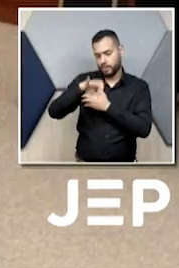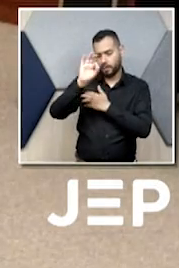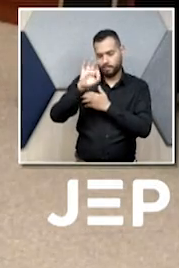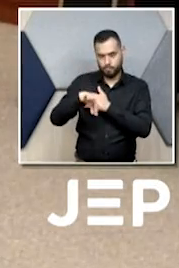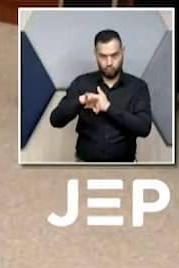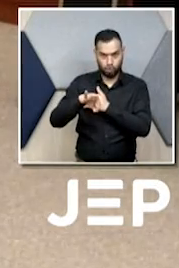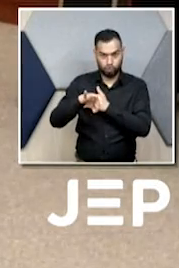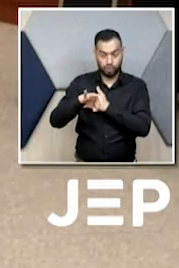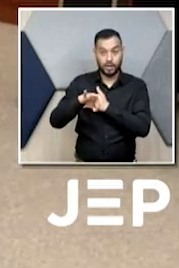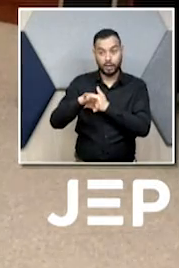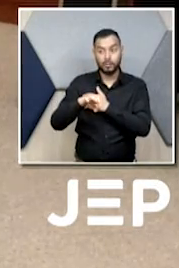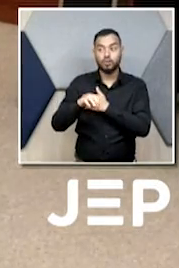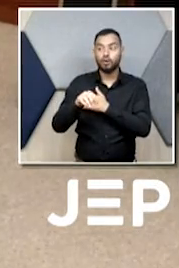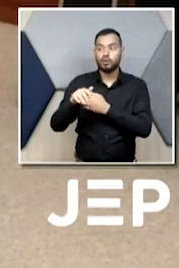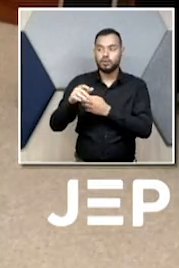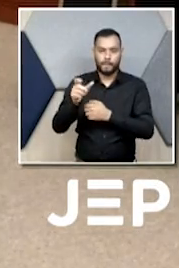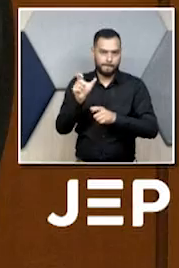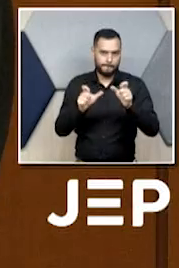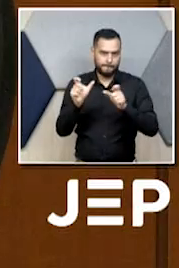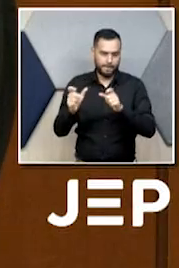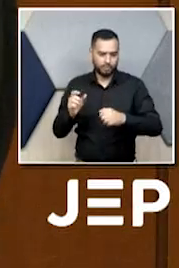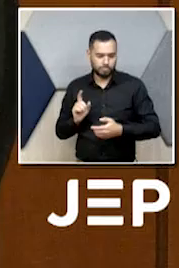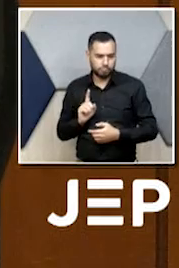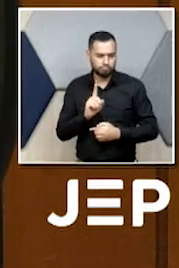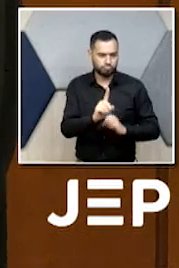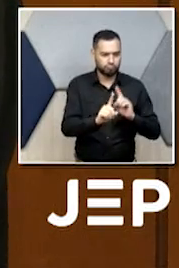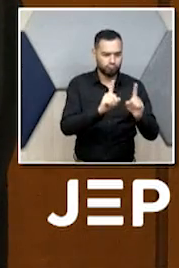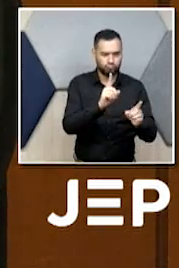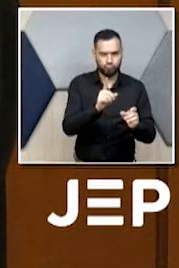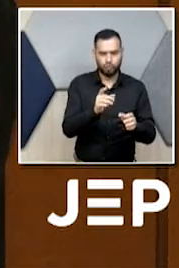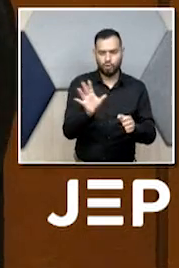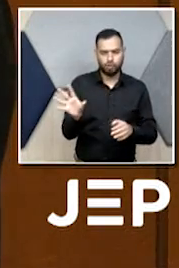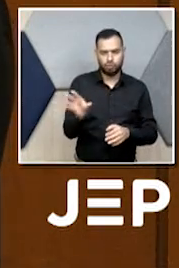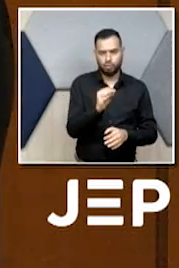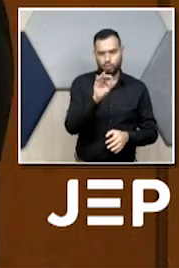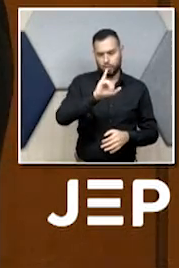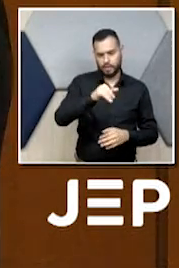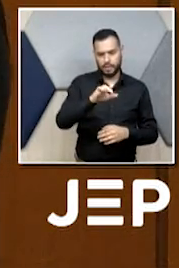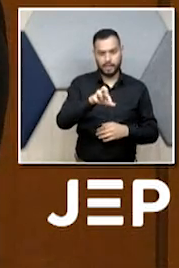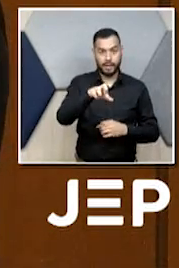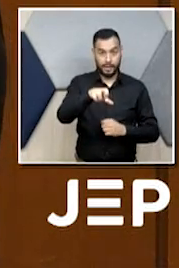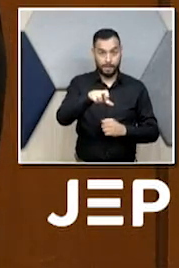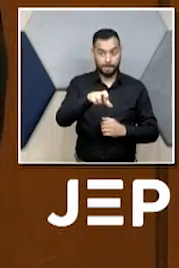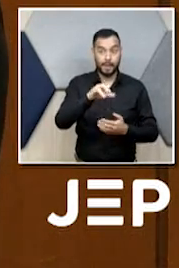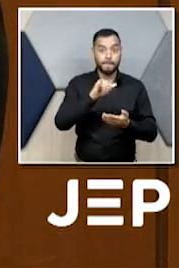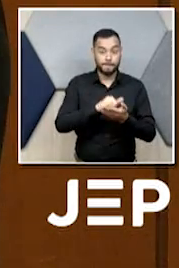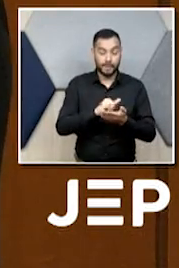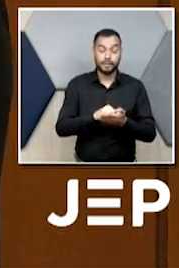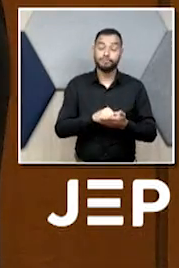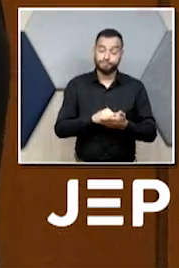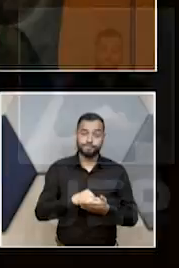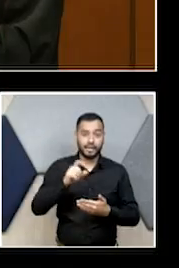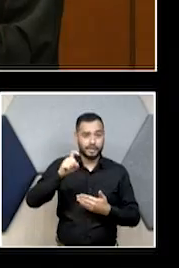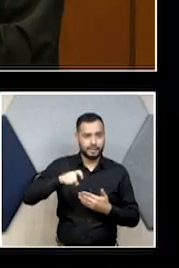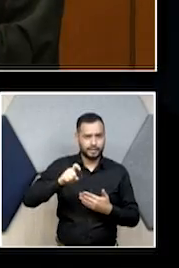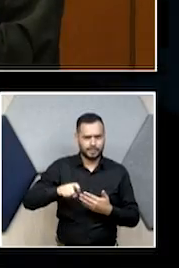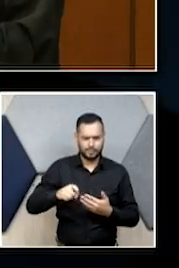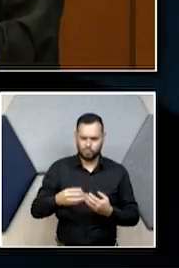los comparecientes de toda la jurisdicción. Y para ello sí necesitamos muchísimo ese apoyo.